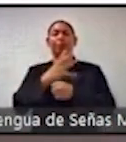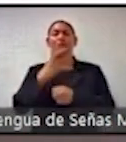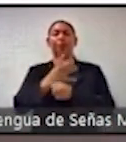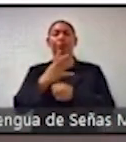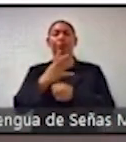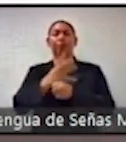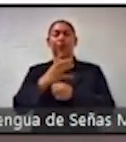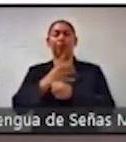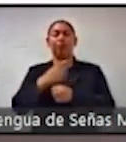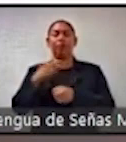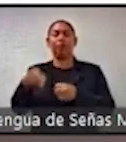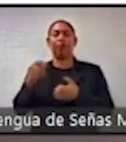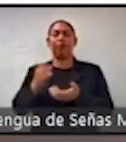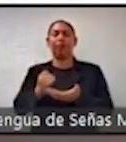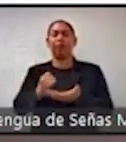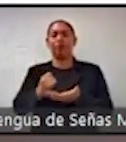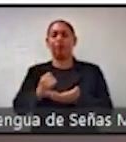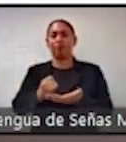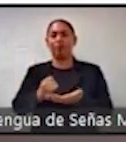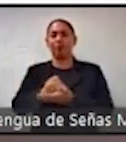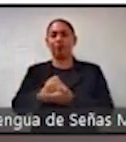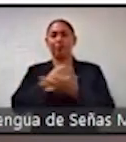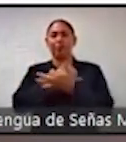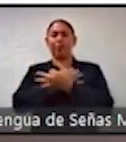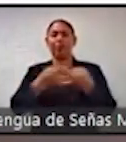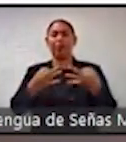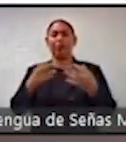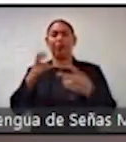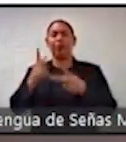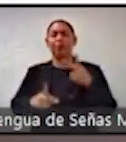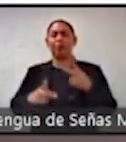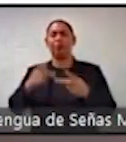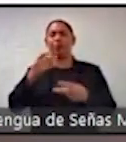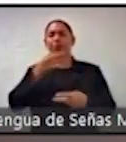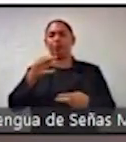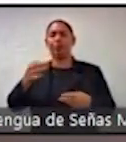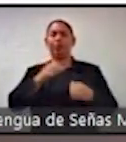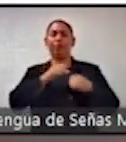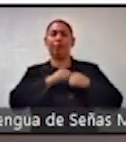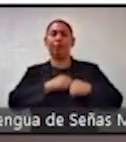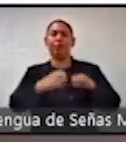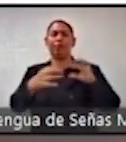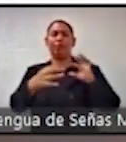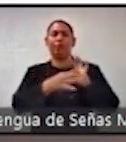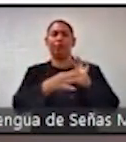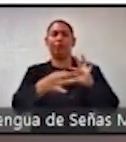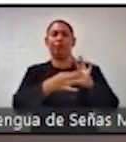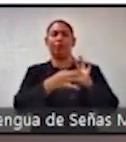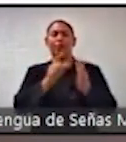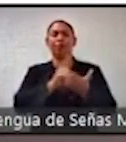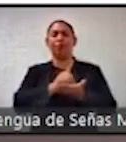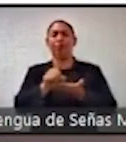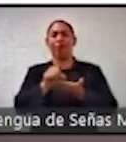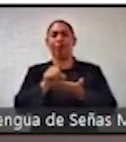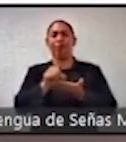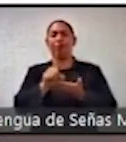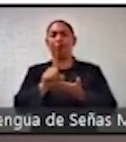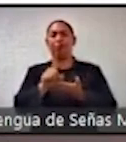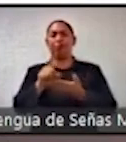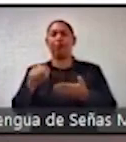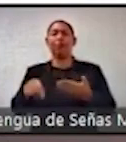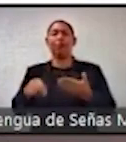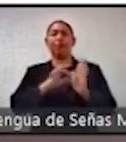la presente ejecutoria por estrados a las partes, así como también a las autoridades vinculadas como el derecho corresponda. Al